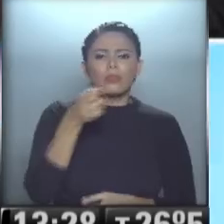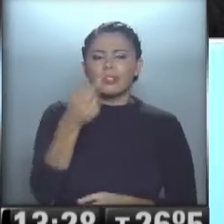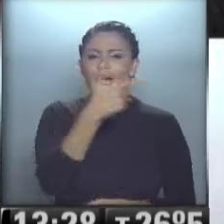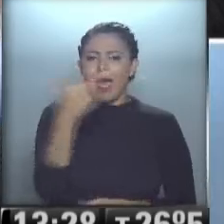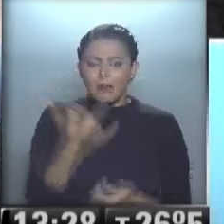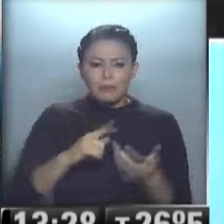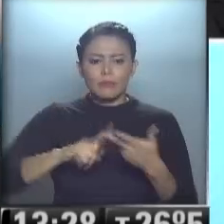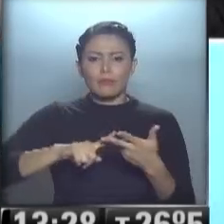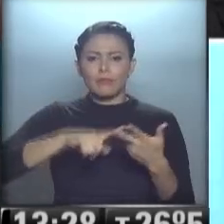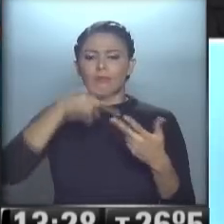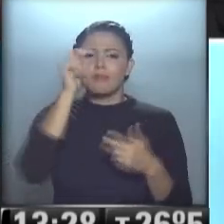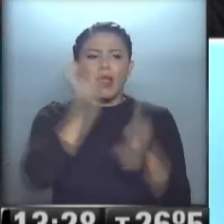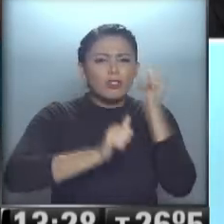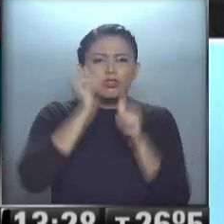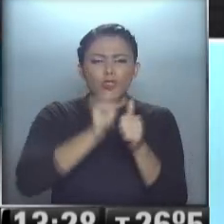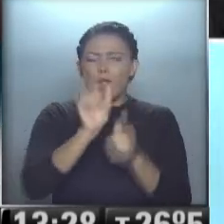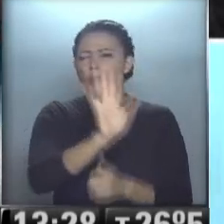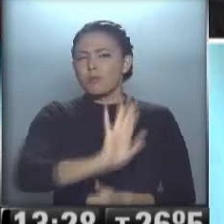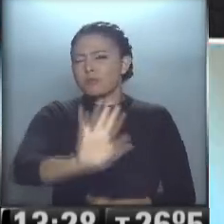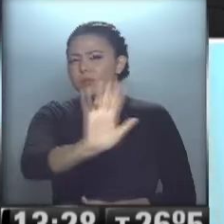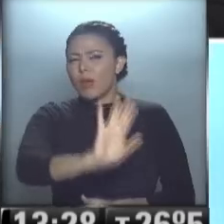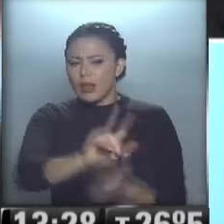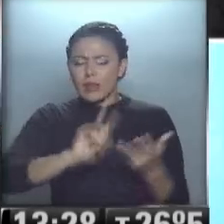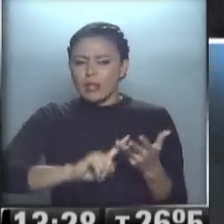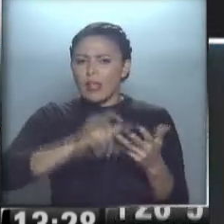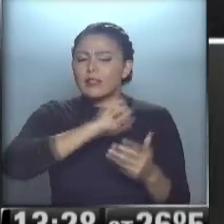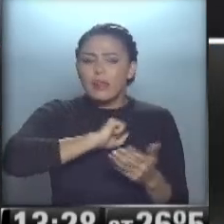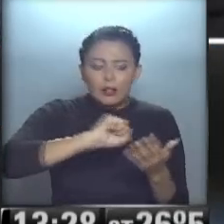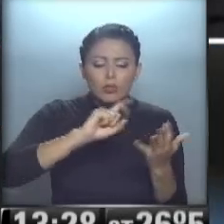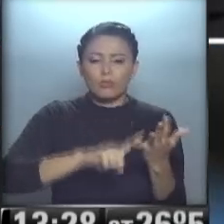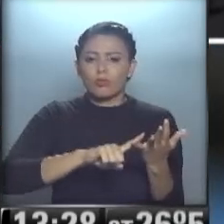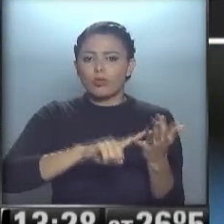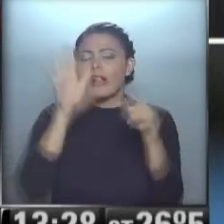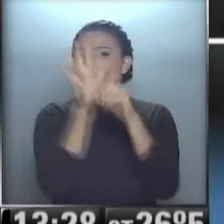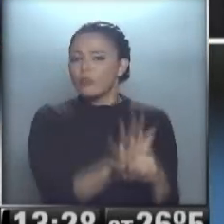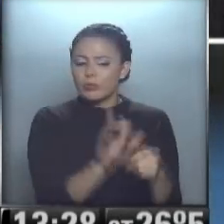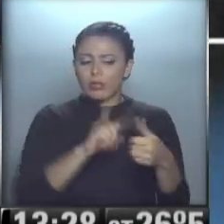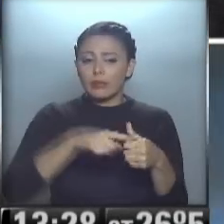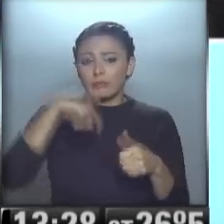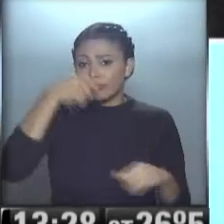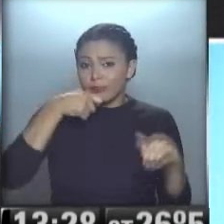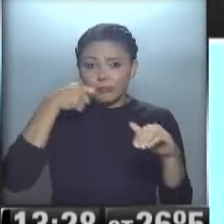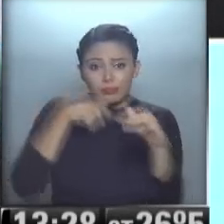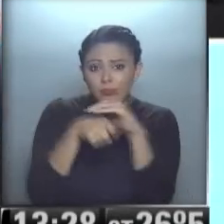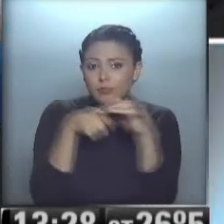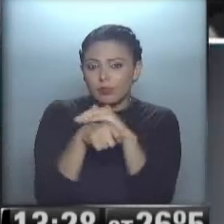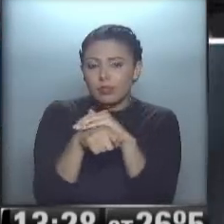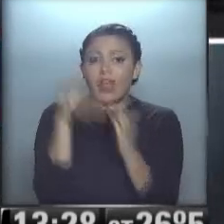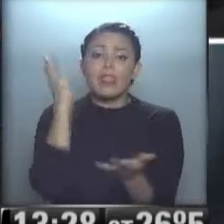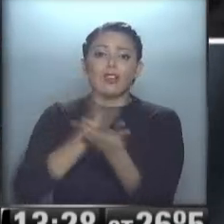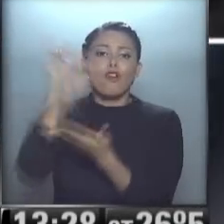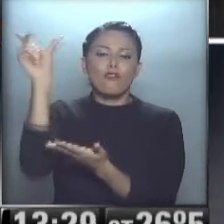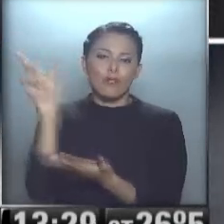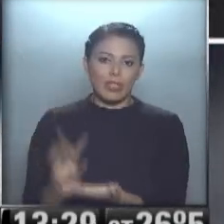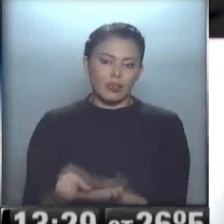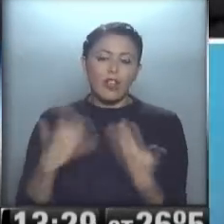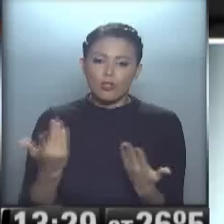calificados lesiones extorsiones amenazas encubrimiento y narcotráfico que como es un delito federal lo que se hizo fue